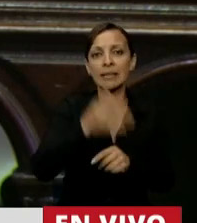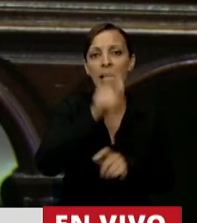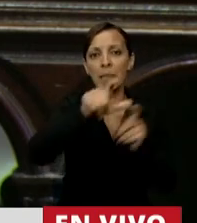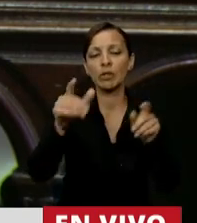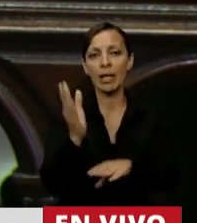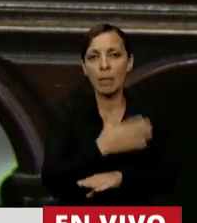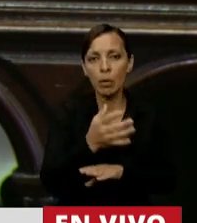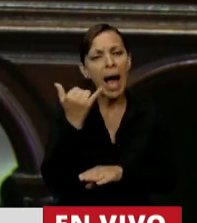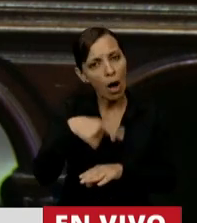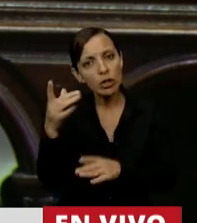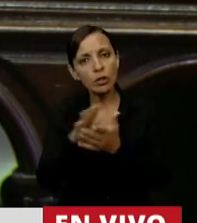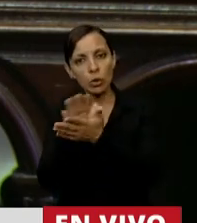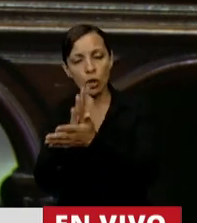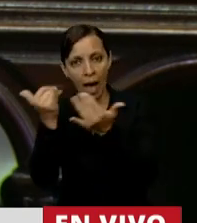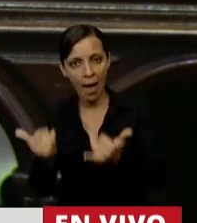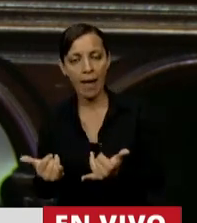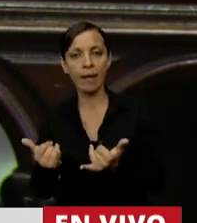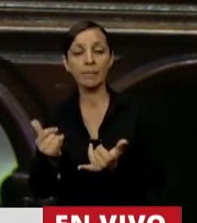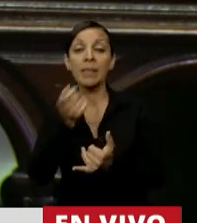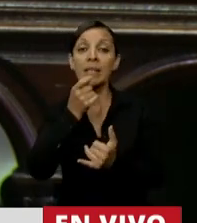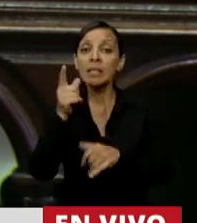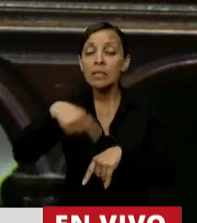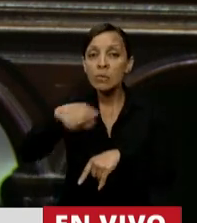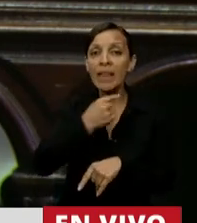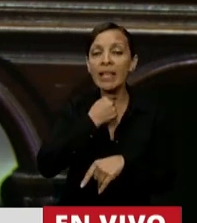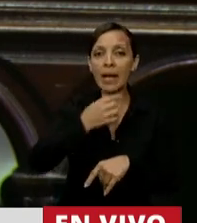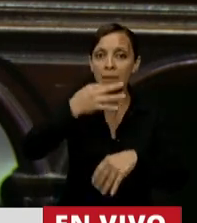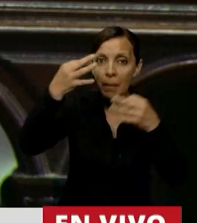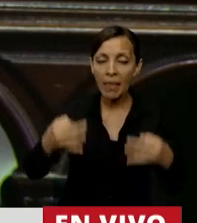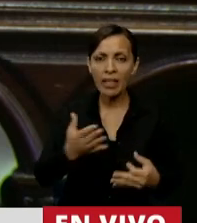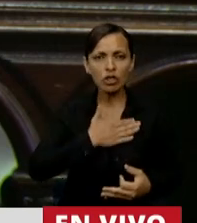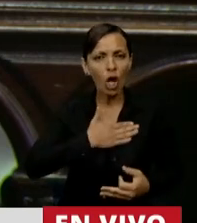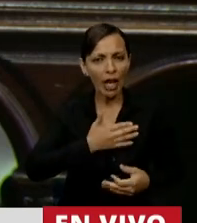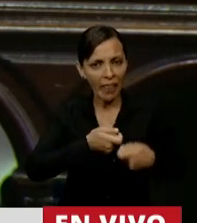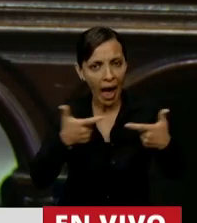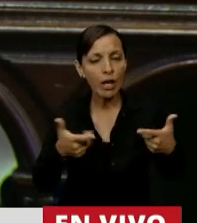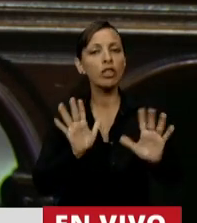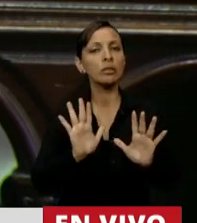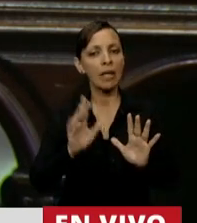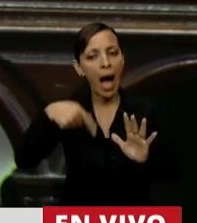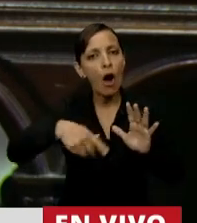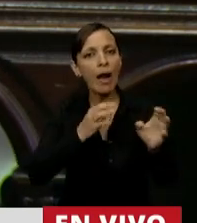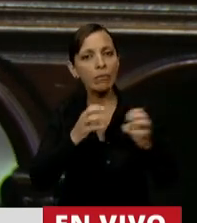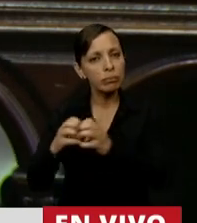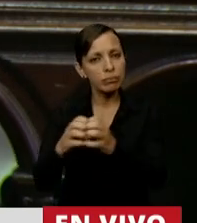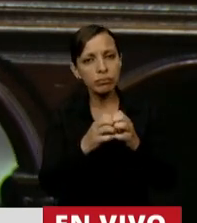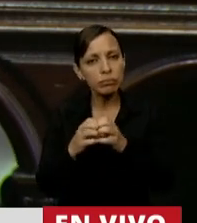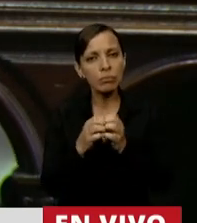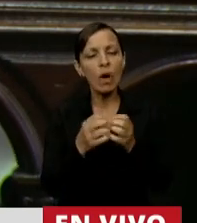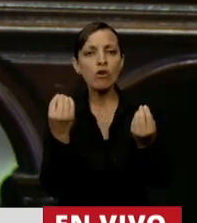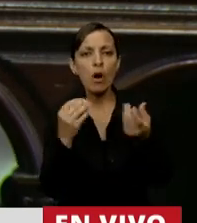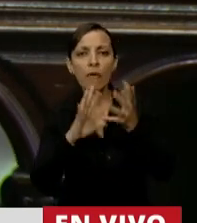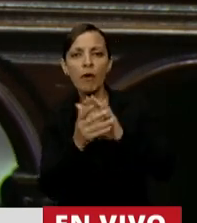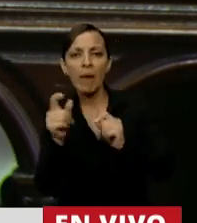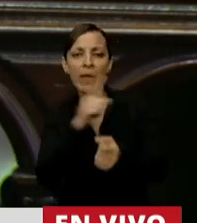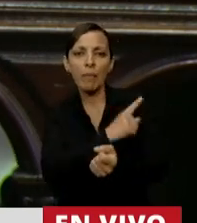Pero hay otro camino. Si quisieran ser verdaderamente solidarios, estaríamos discutiendo cómo paga ganancias el